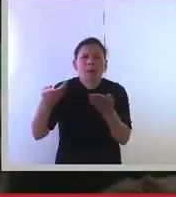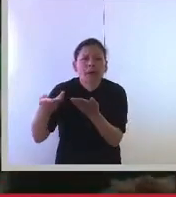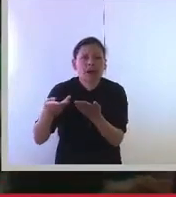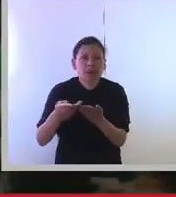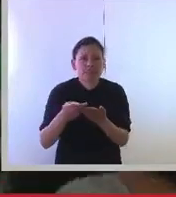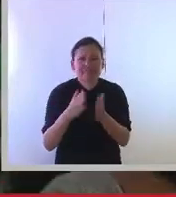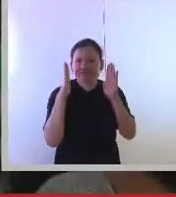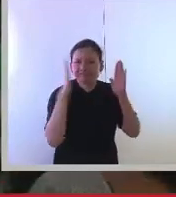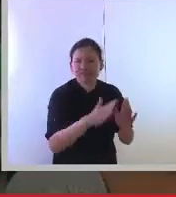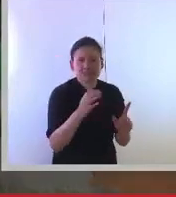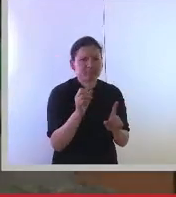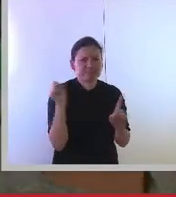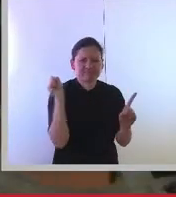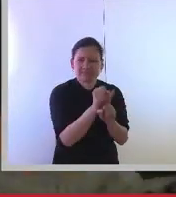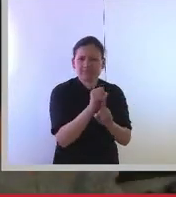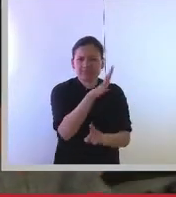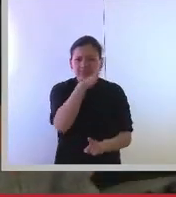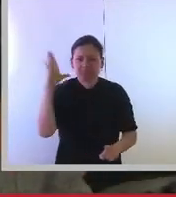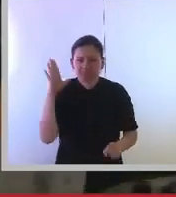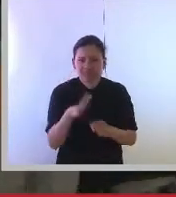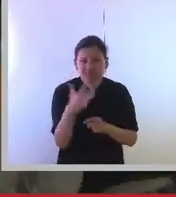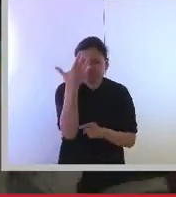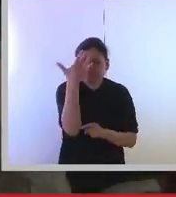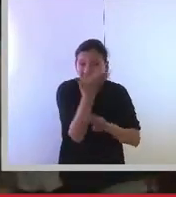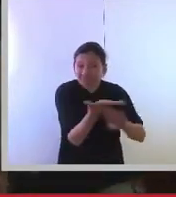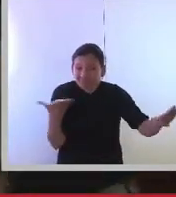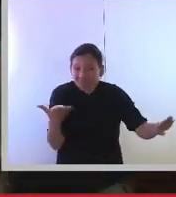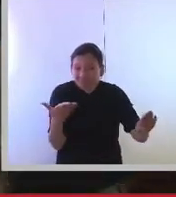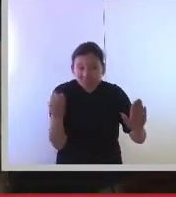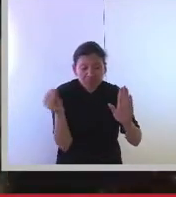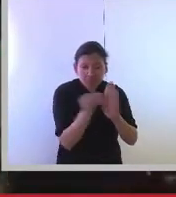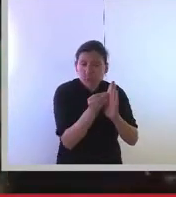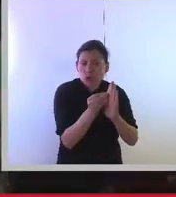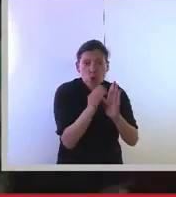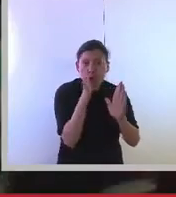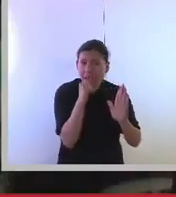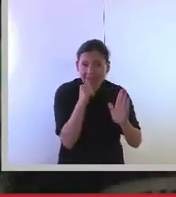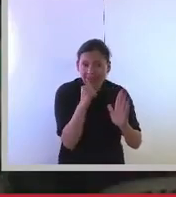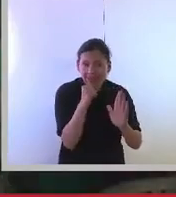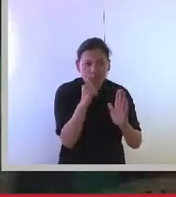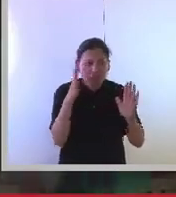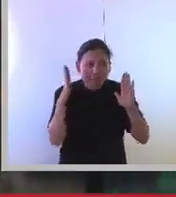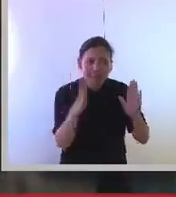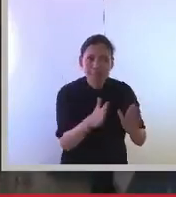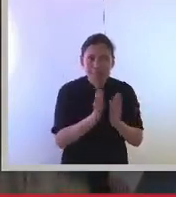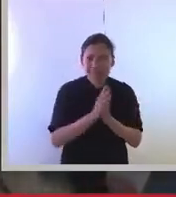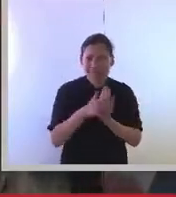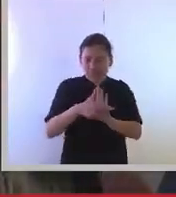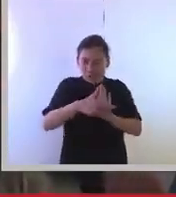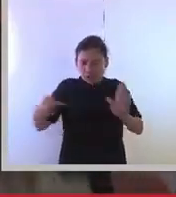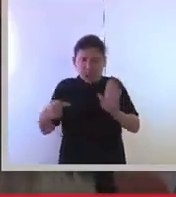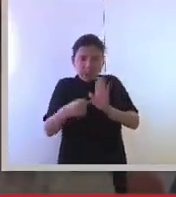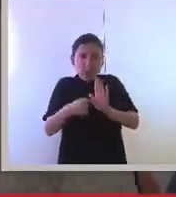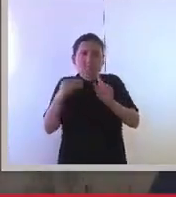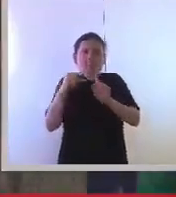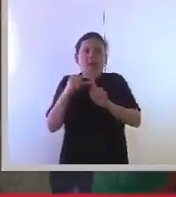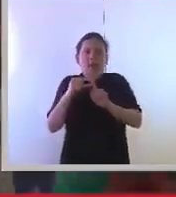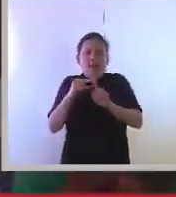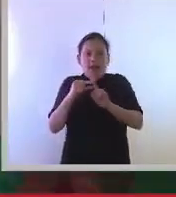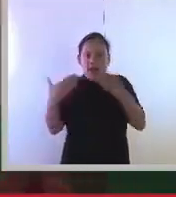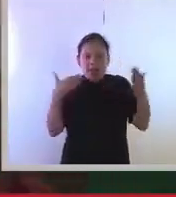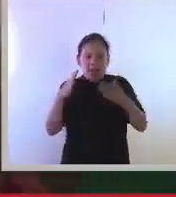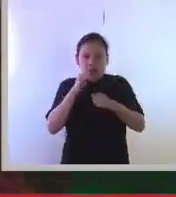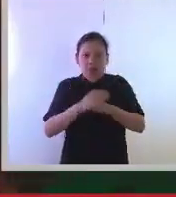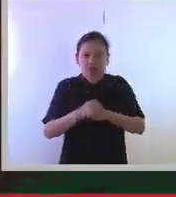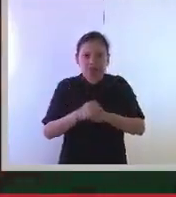campesinos. Pero no podemos reclamar porque no aparecemos en ese librito que se llama la Constitución.